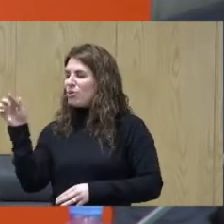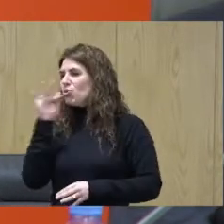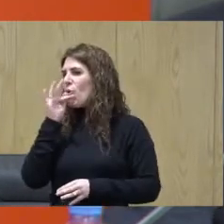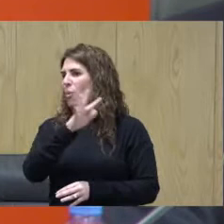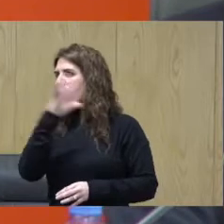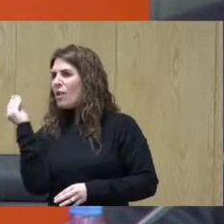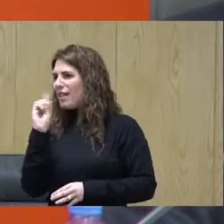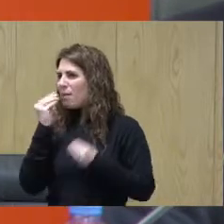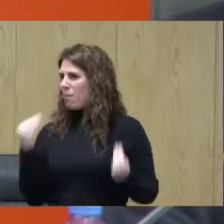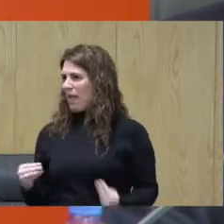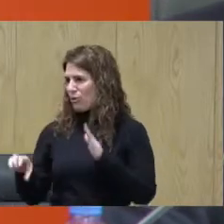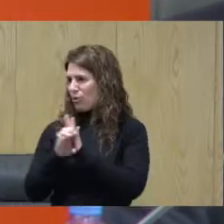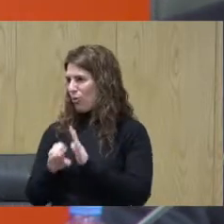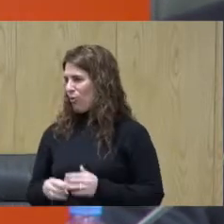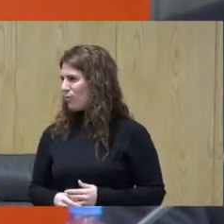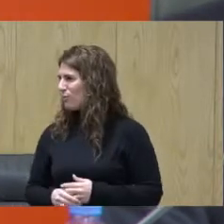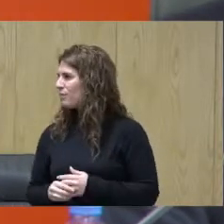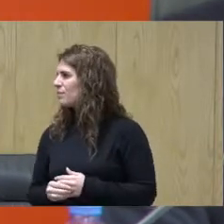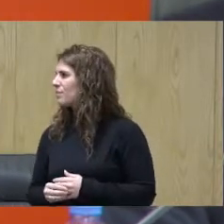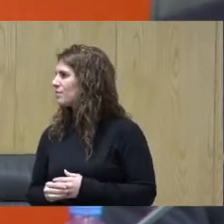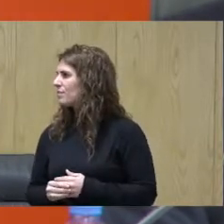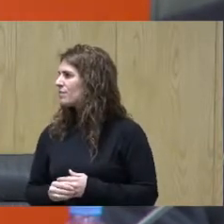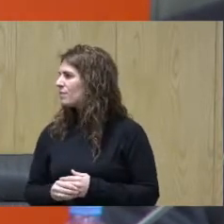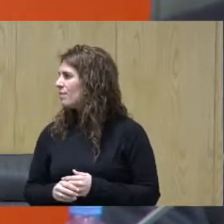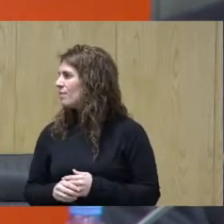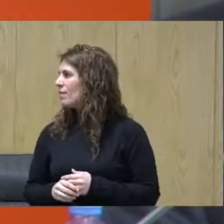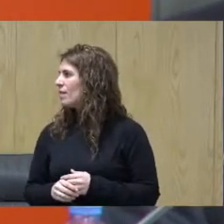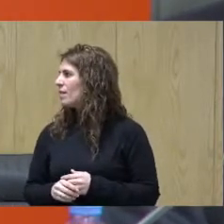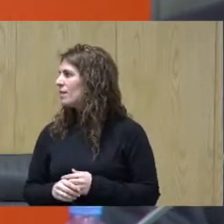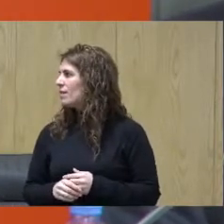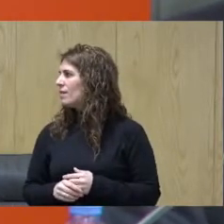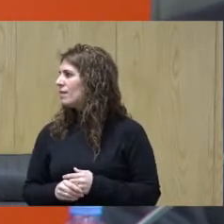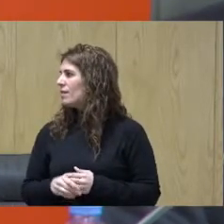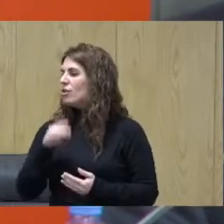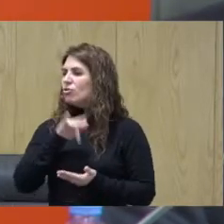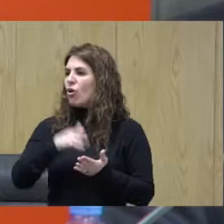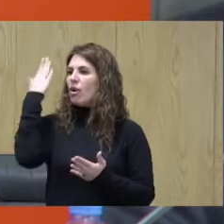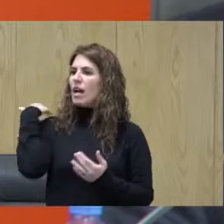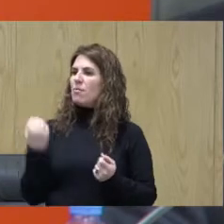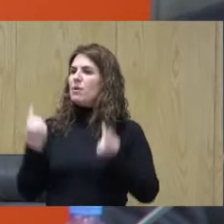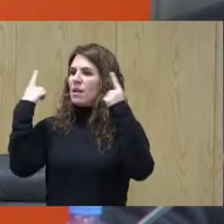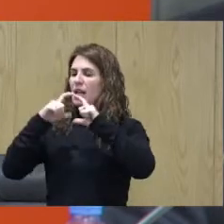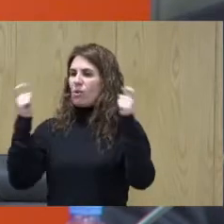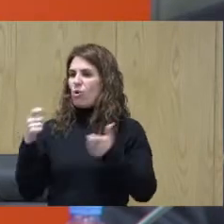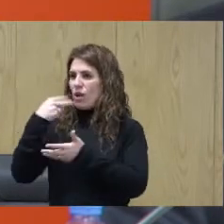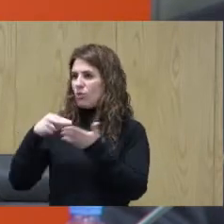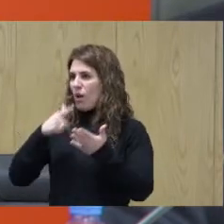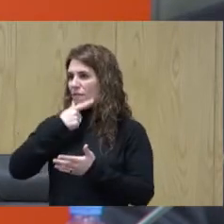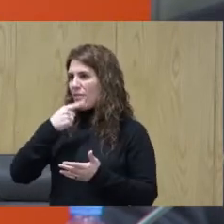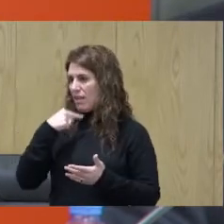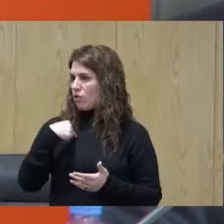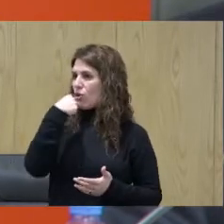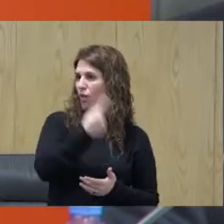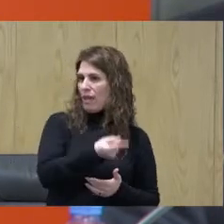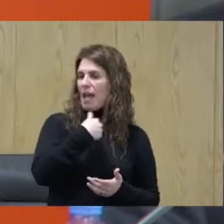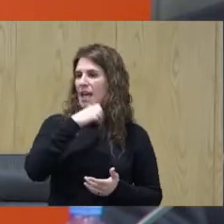la Constitución. Yo ya le dije, cuando tuvimos la primera reunión sobre lectura fácil a Enrique en el